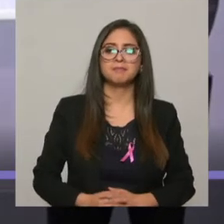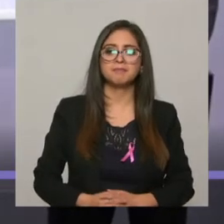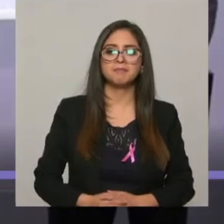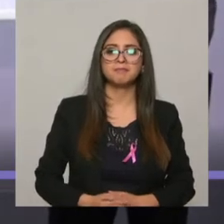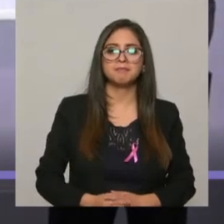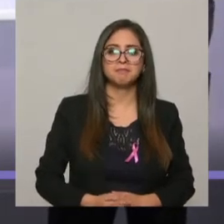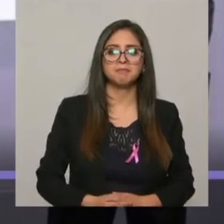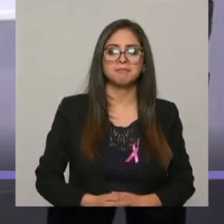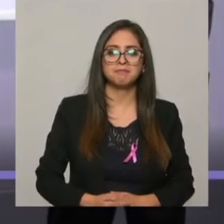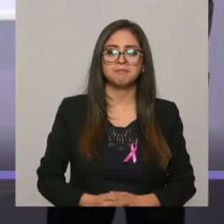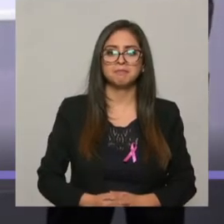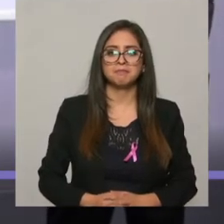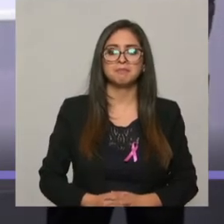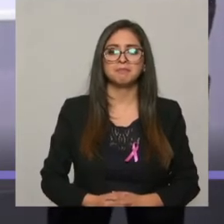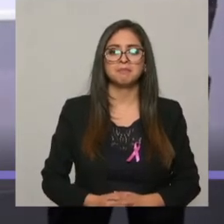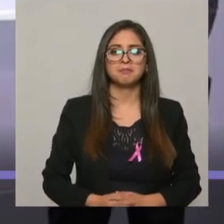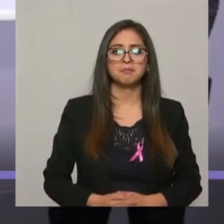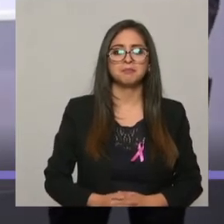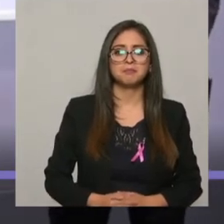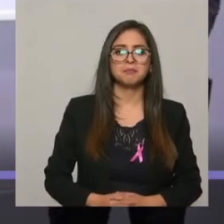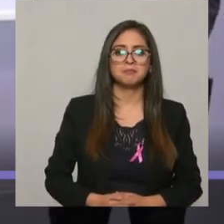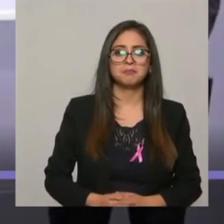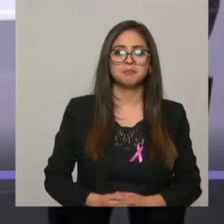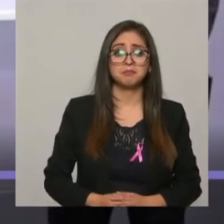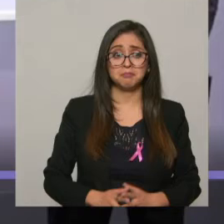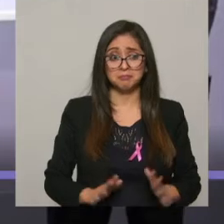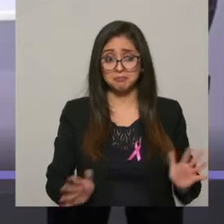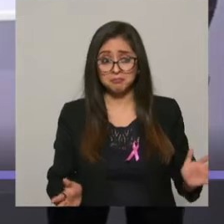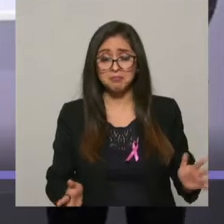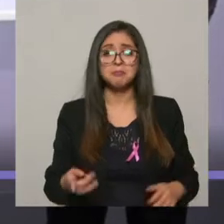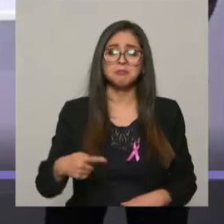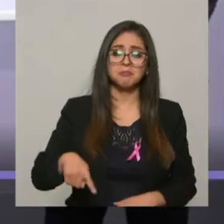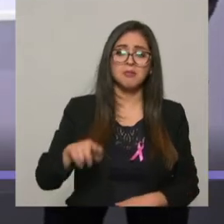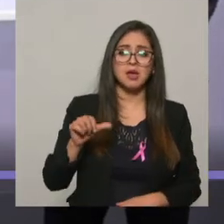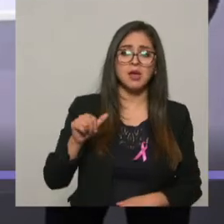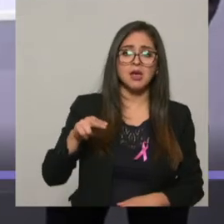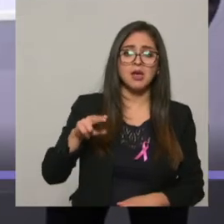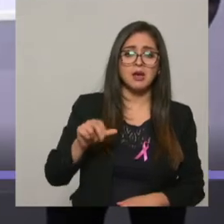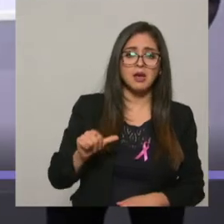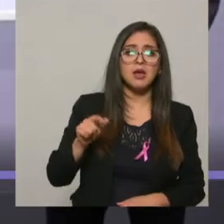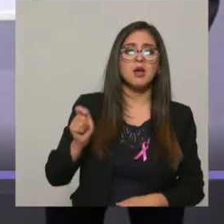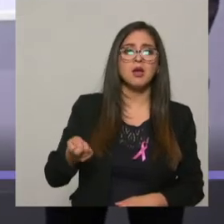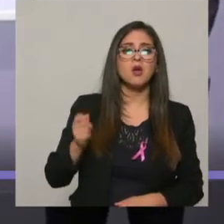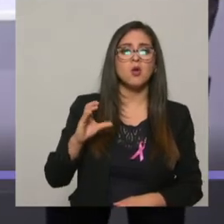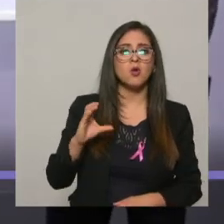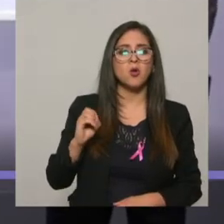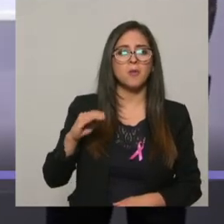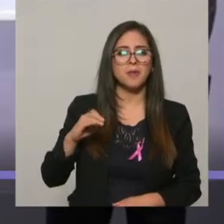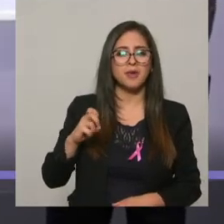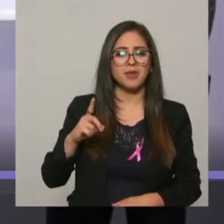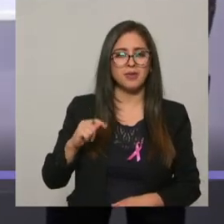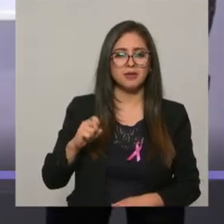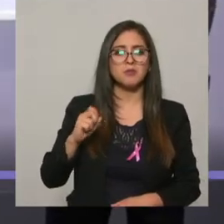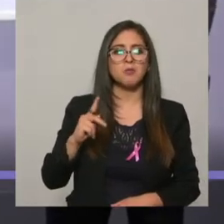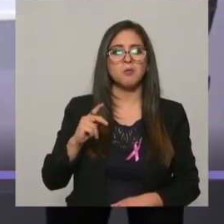¿Ya? La siguiente pregunta es Ana Cirilo de Community Sports.